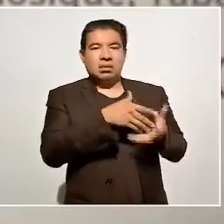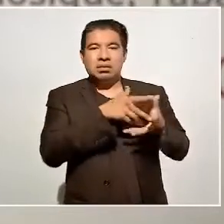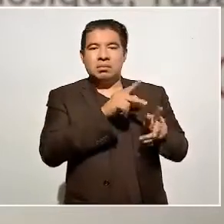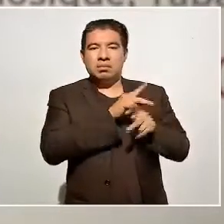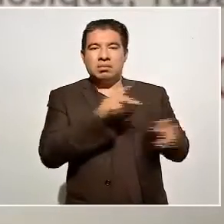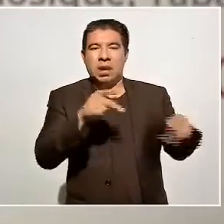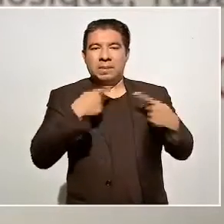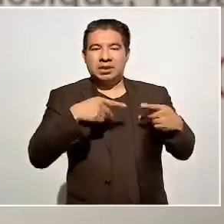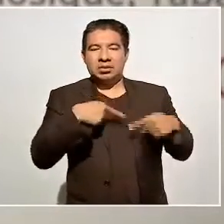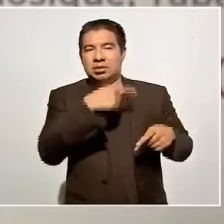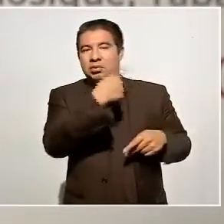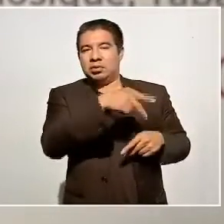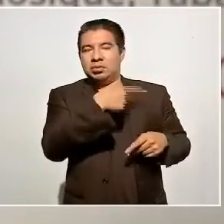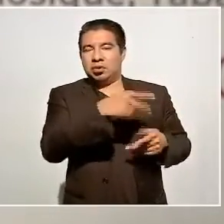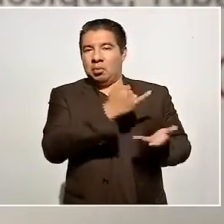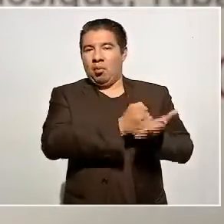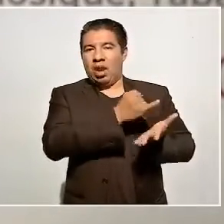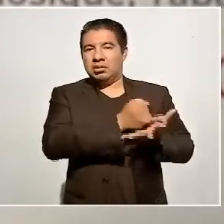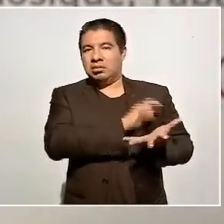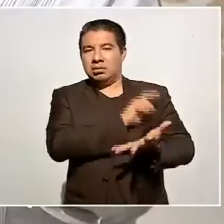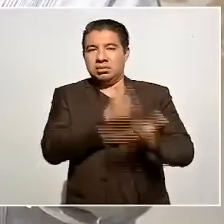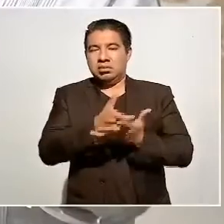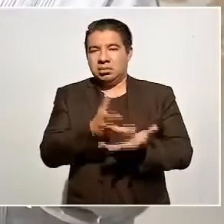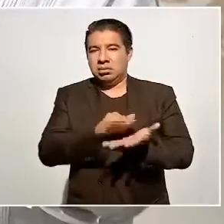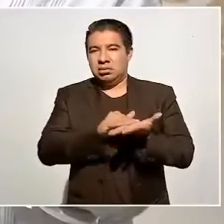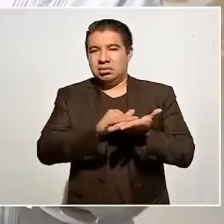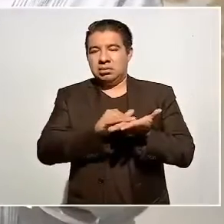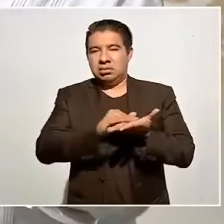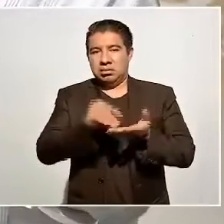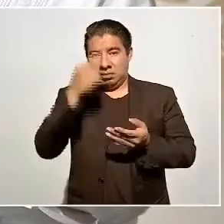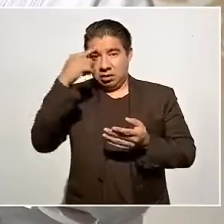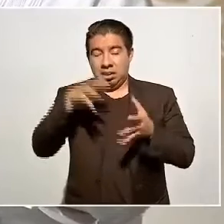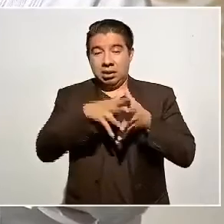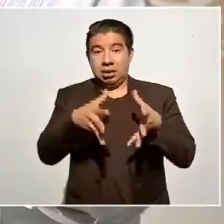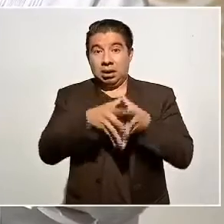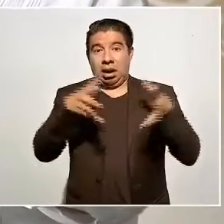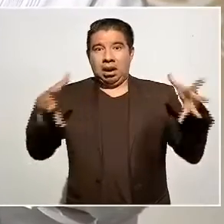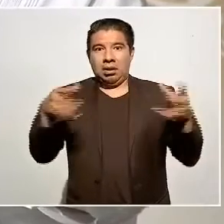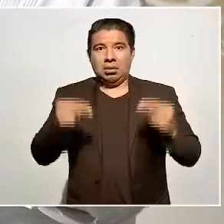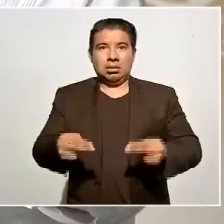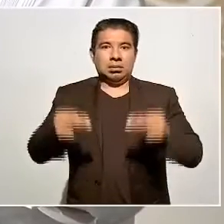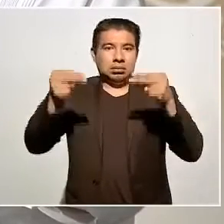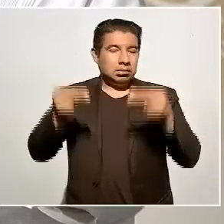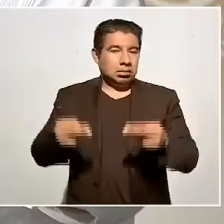y para llevar a cabo esos rescates a las grandes corporaciones